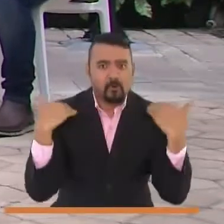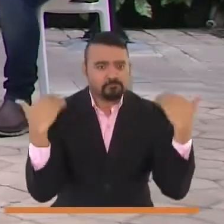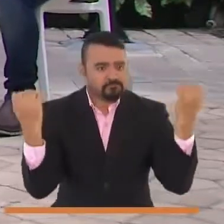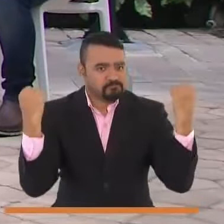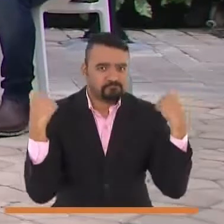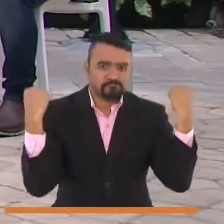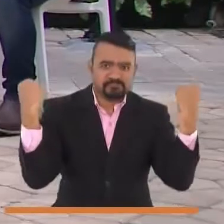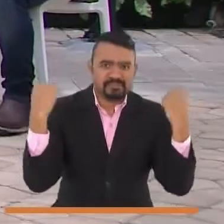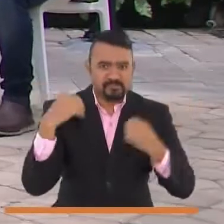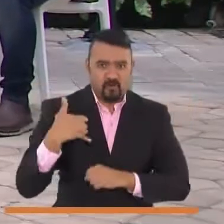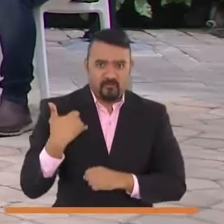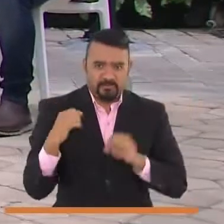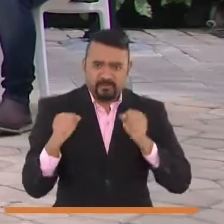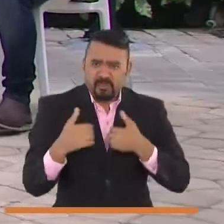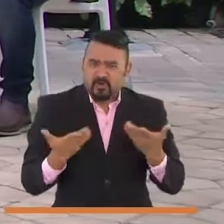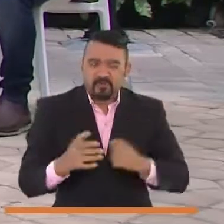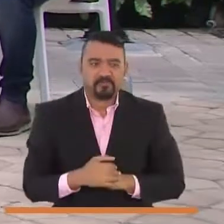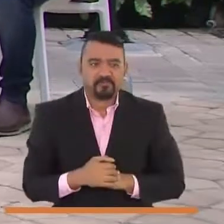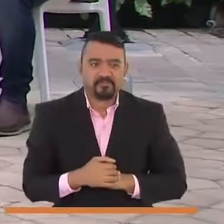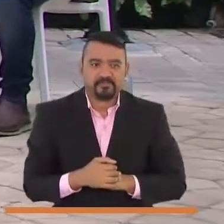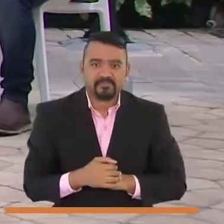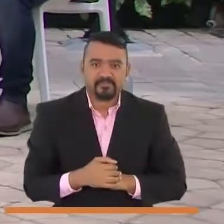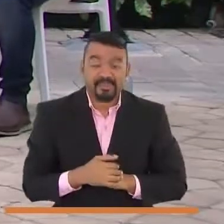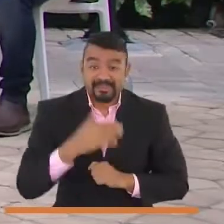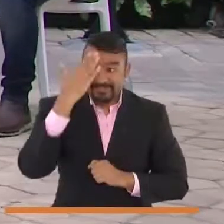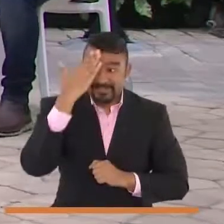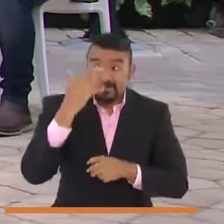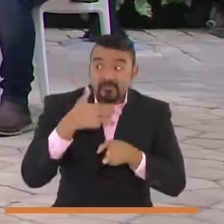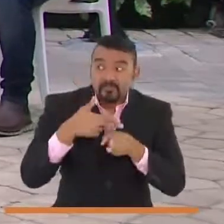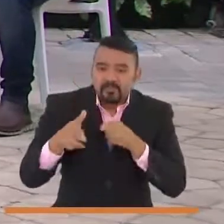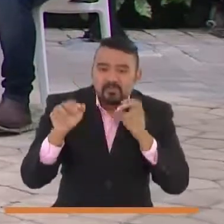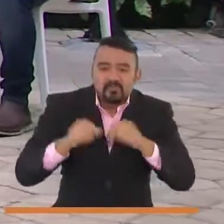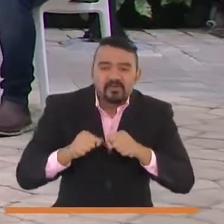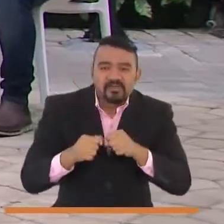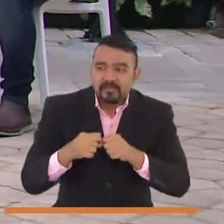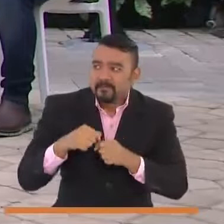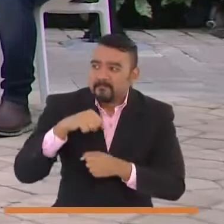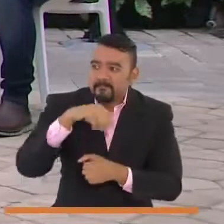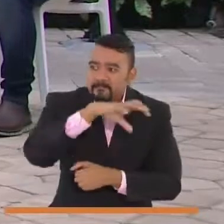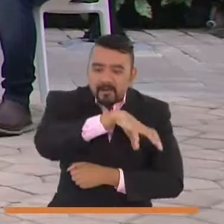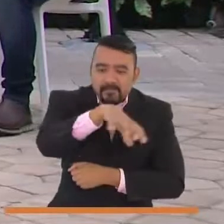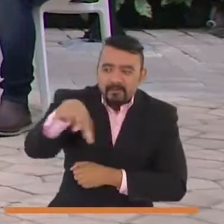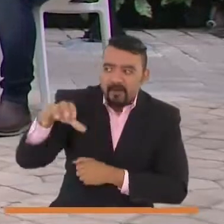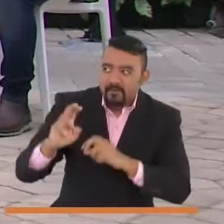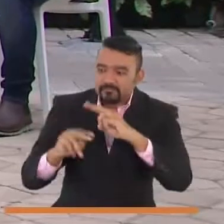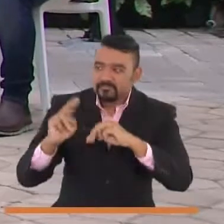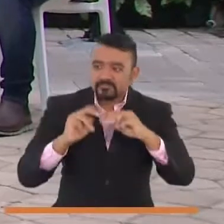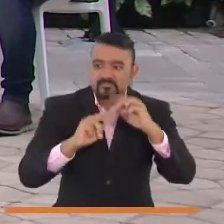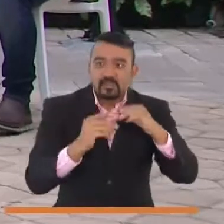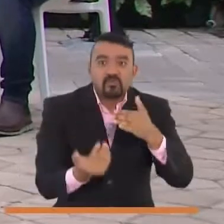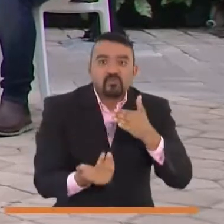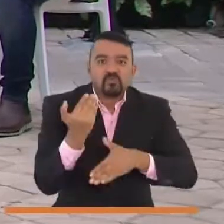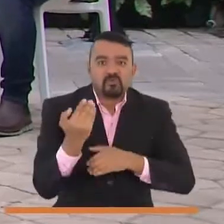desarrollo nosotros tenemos una intervención de construir 4 nuevos parques infantiles cada año. Este año ya cumplimos con esa